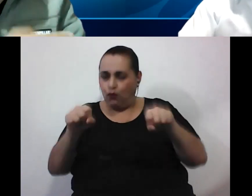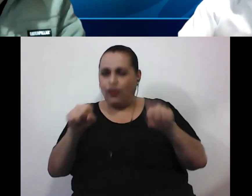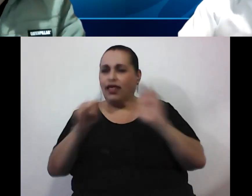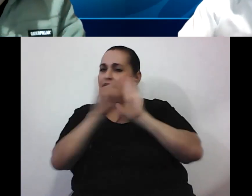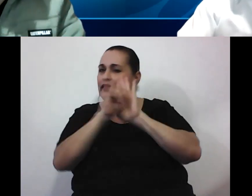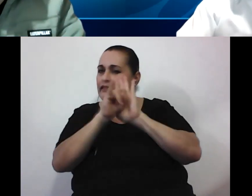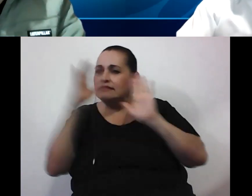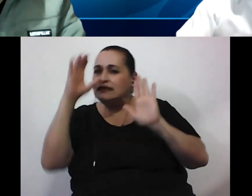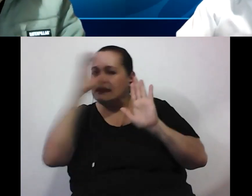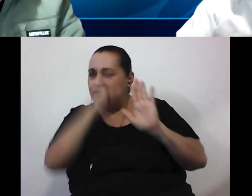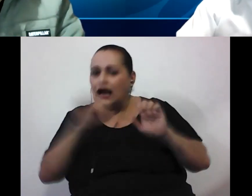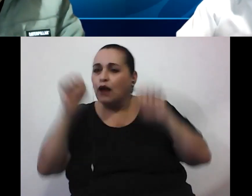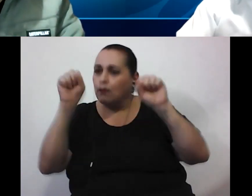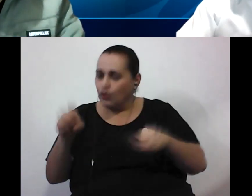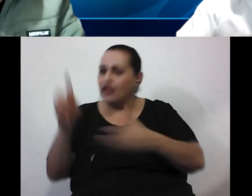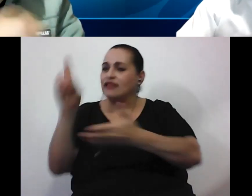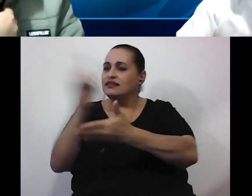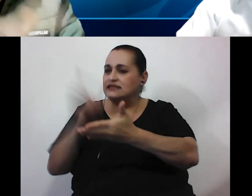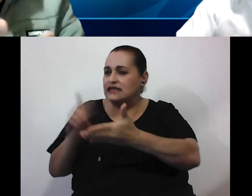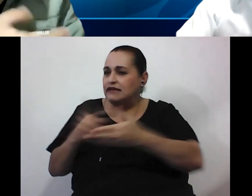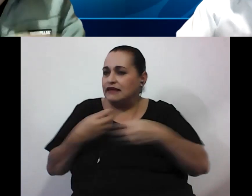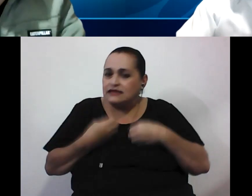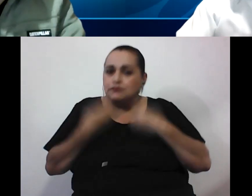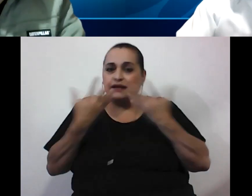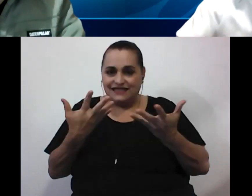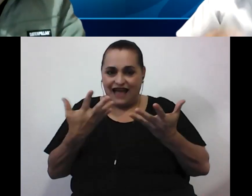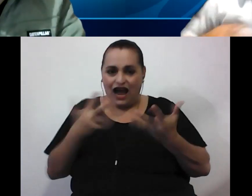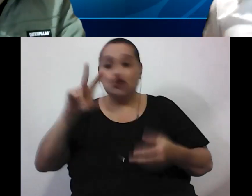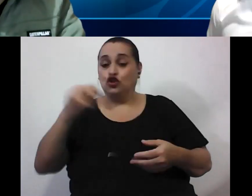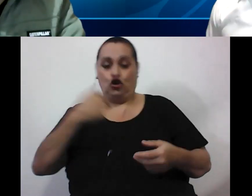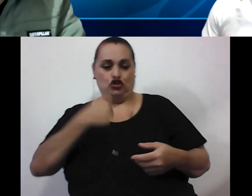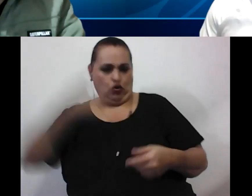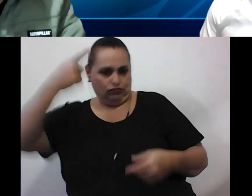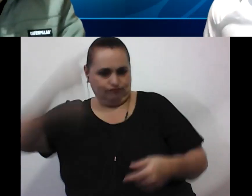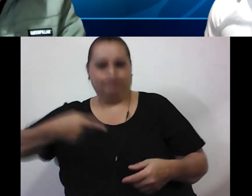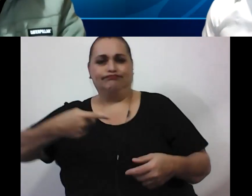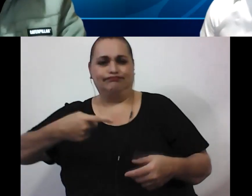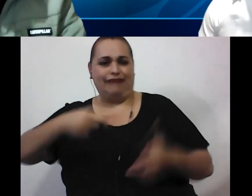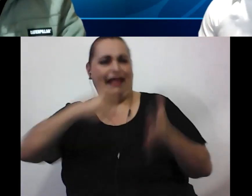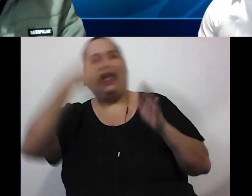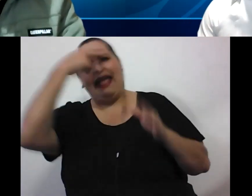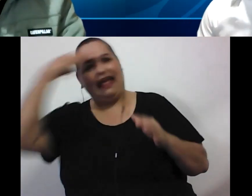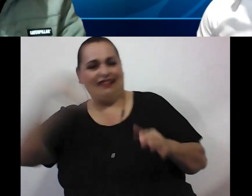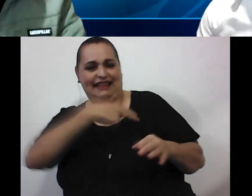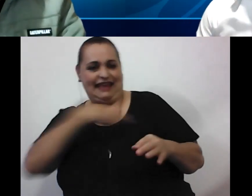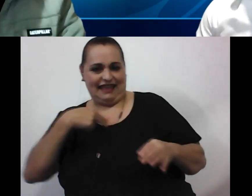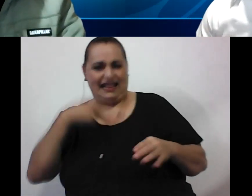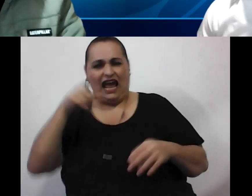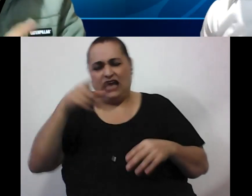pueda describir, que pueda expresar, y no yo, quien sea quien ponga la etiqueta. Eso